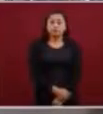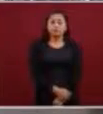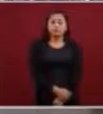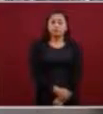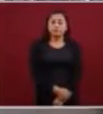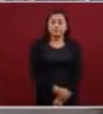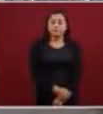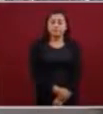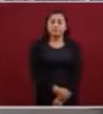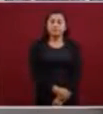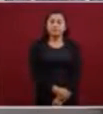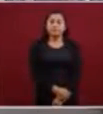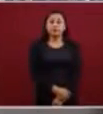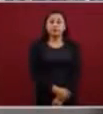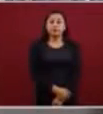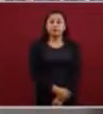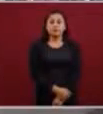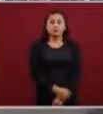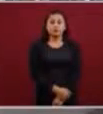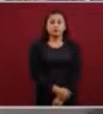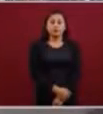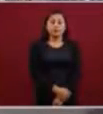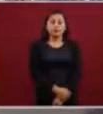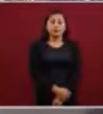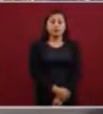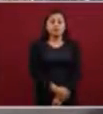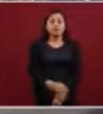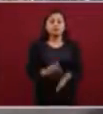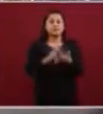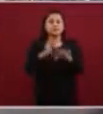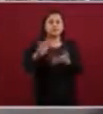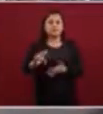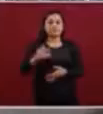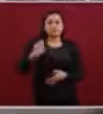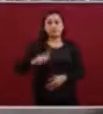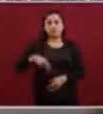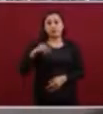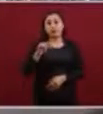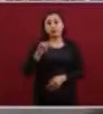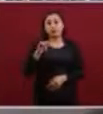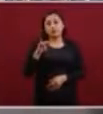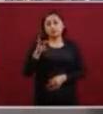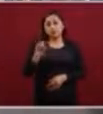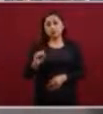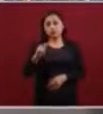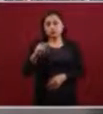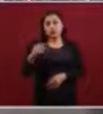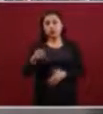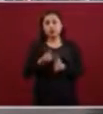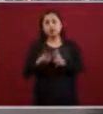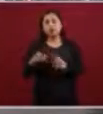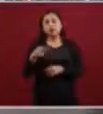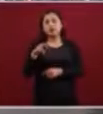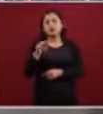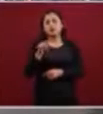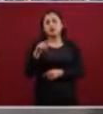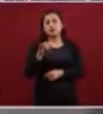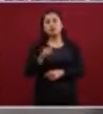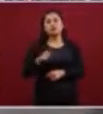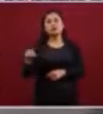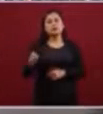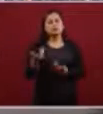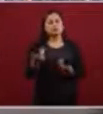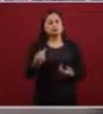Sobre el operativo de Tepito, culminando, A ver. Gracias, Alfonso Bárcenas de Cadena Raza. Sobre el operativo de Tepito, ¿no es